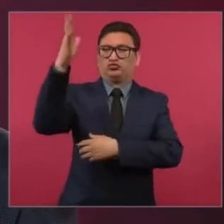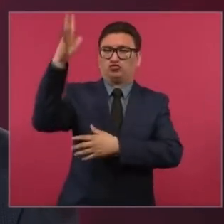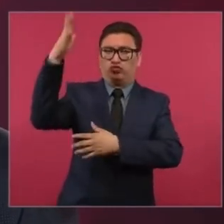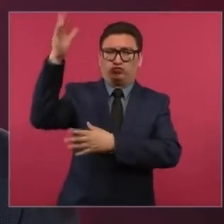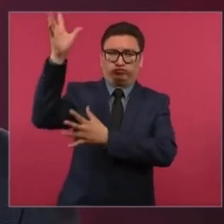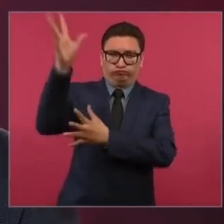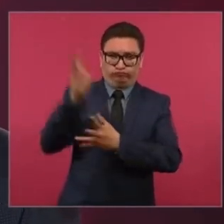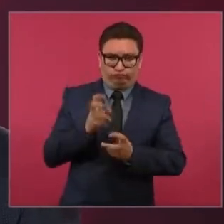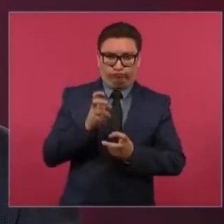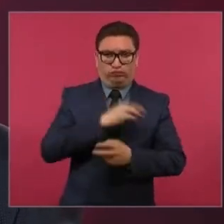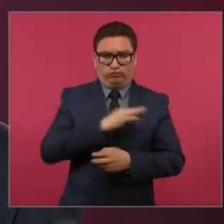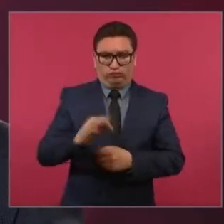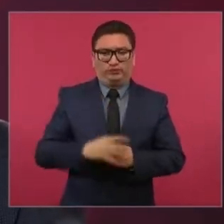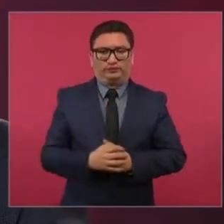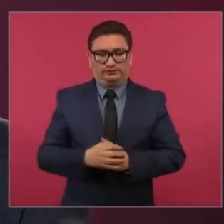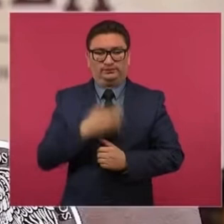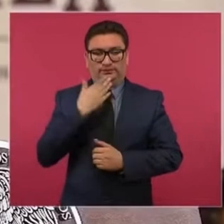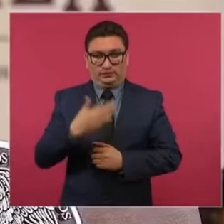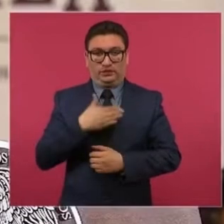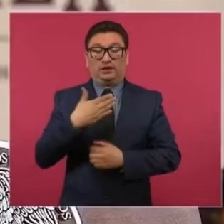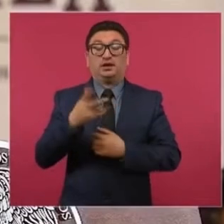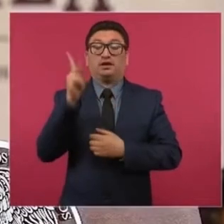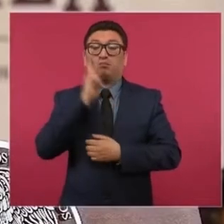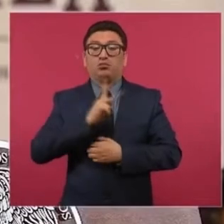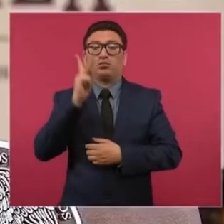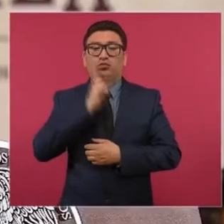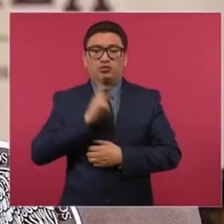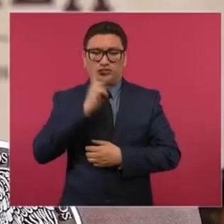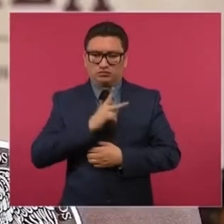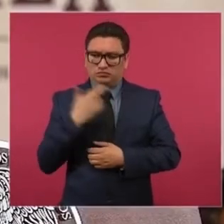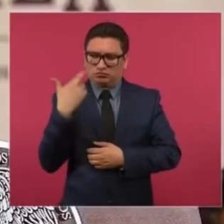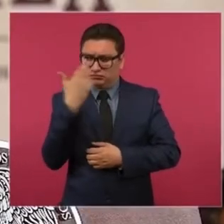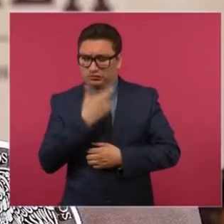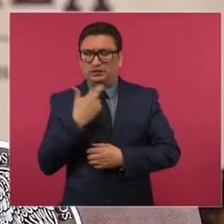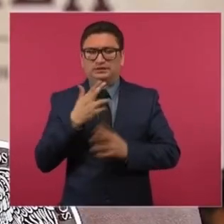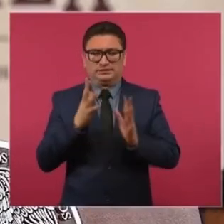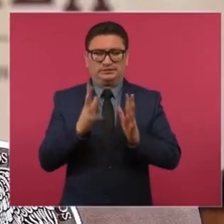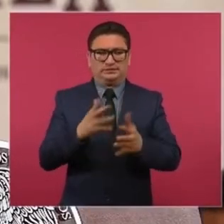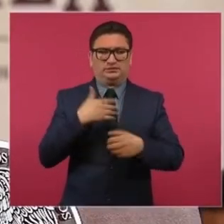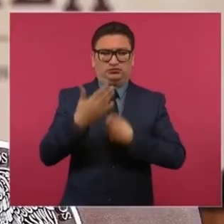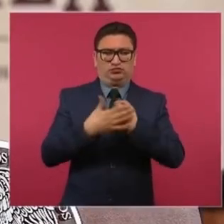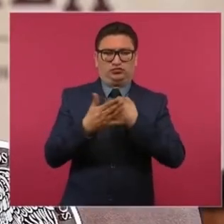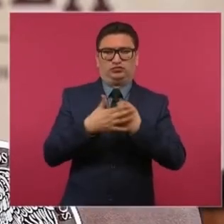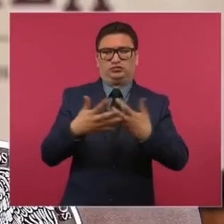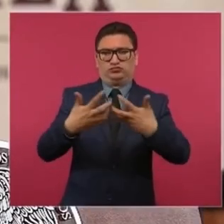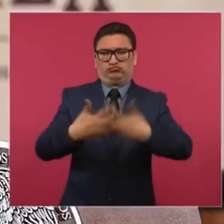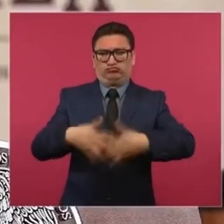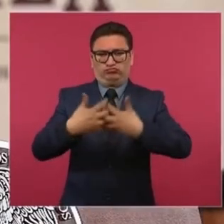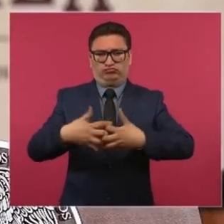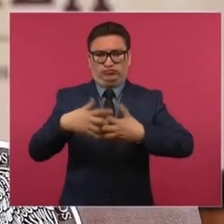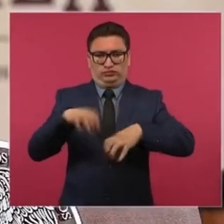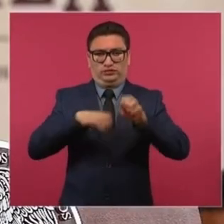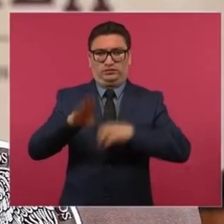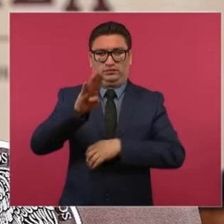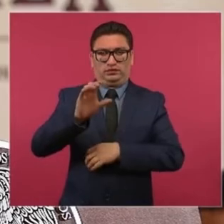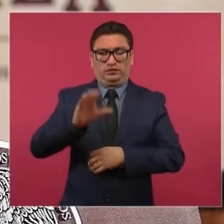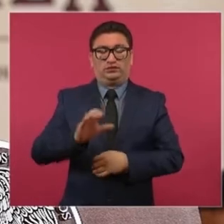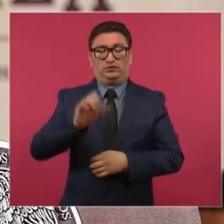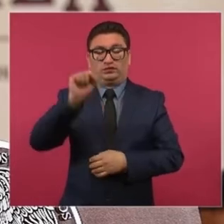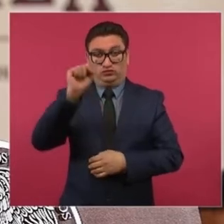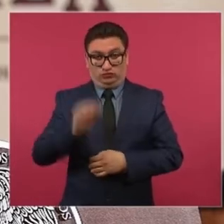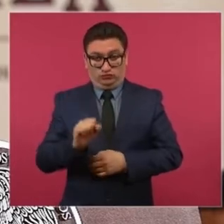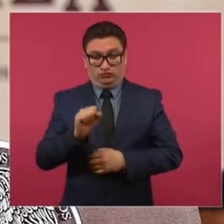también haciendo ensayos, tendremos una planta próximamente en Baja California